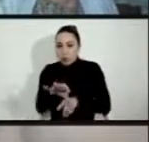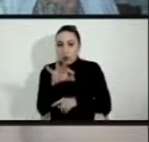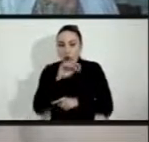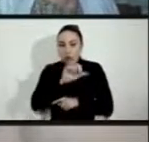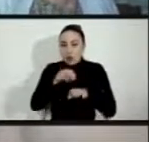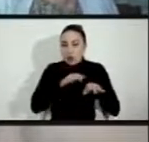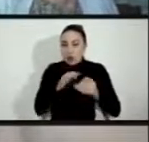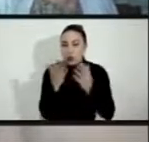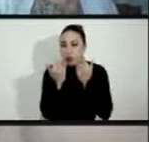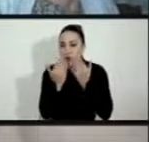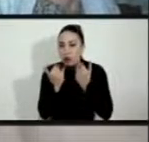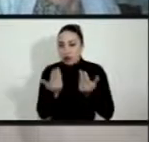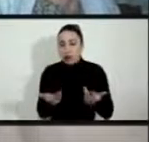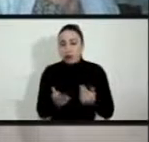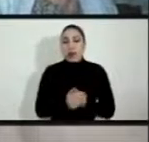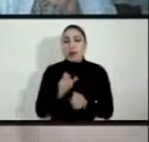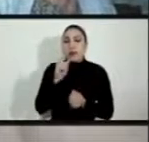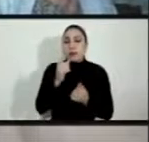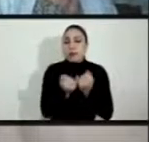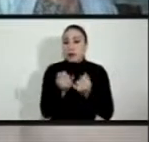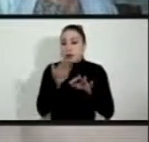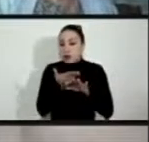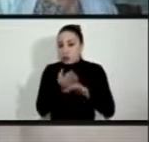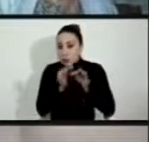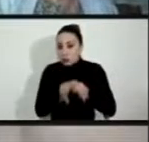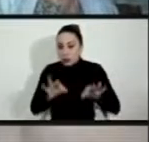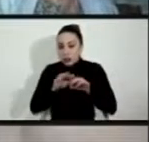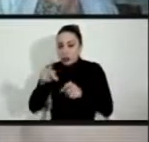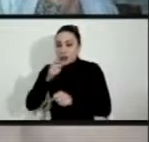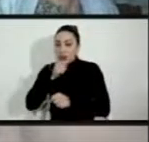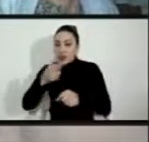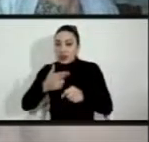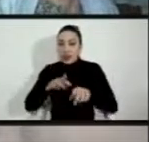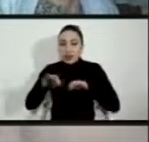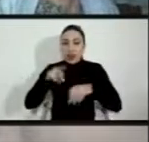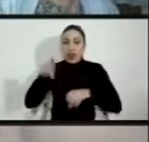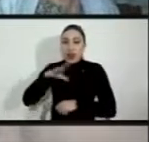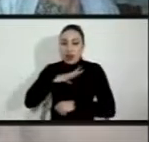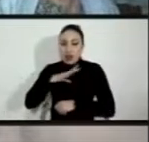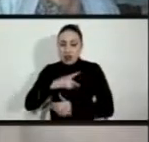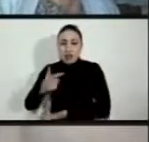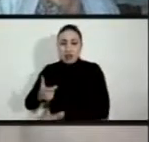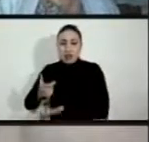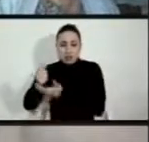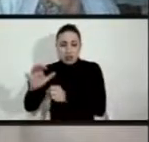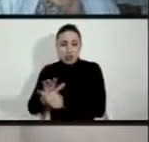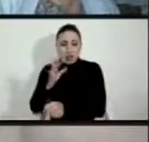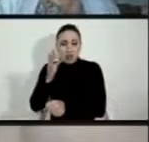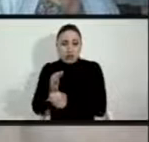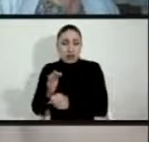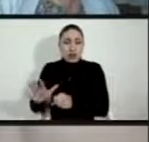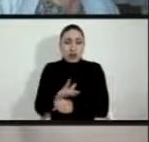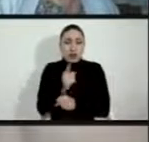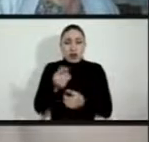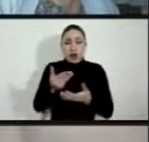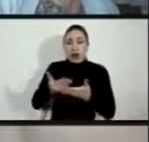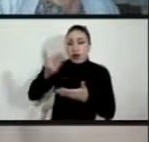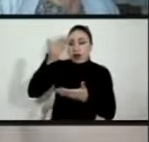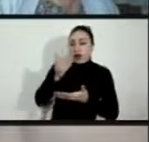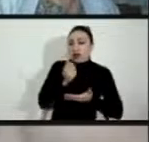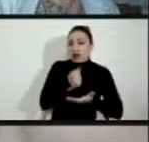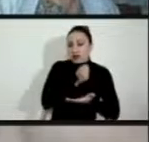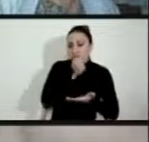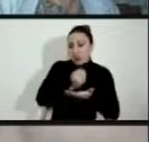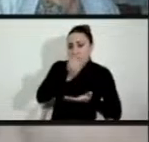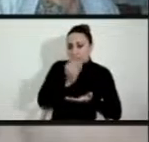también que no obstante que la Secretaría del Trabajo cuenta con los recursos necesarios derivado de que tuvo la suficiencia presupuestal que le